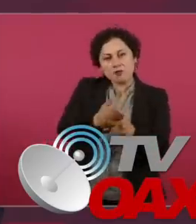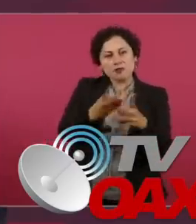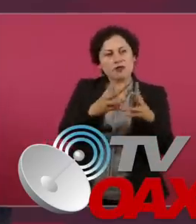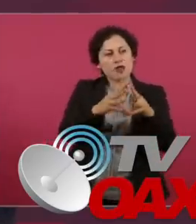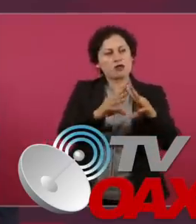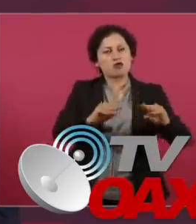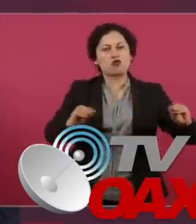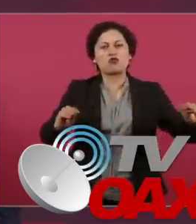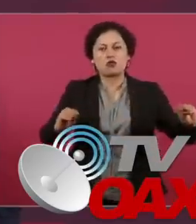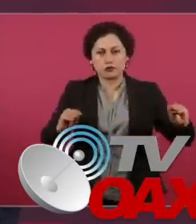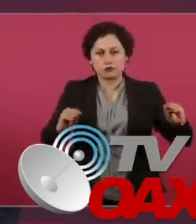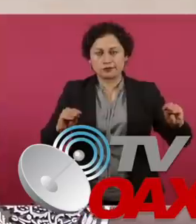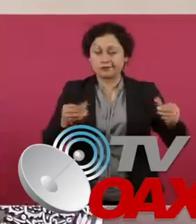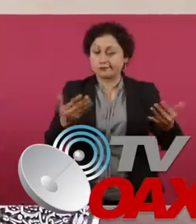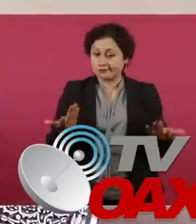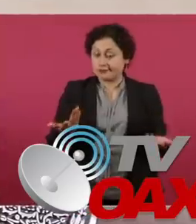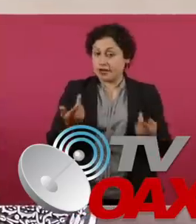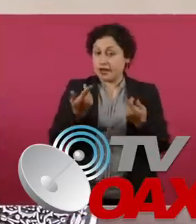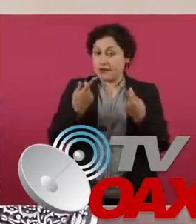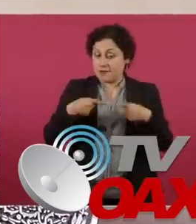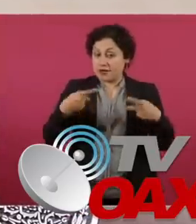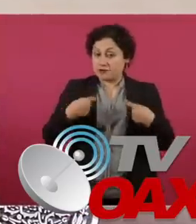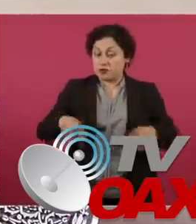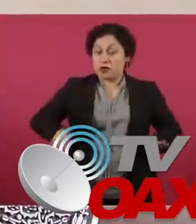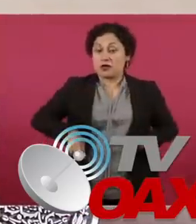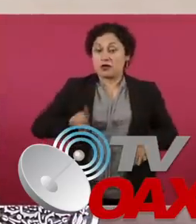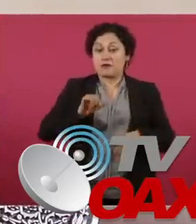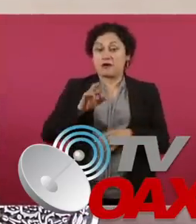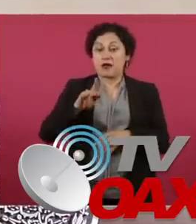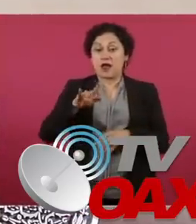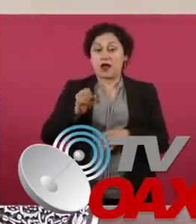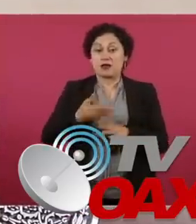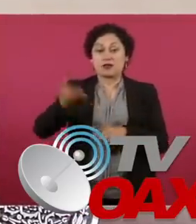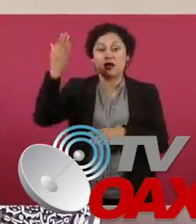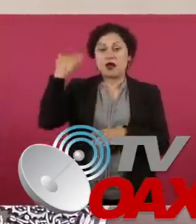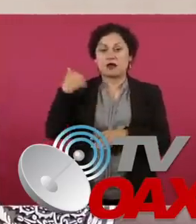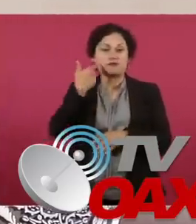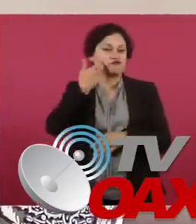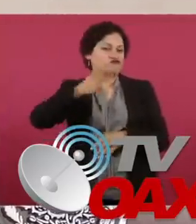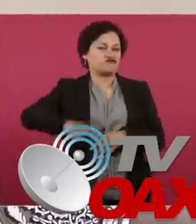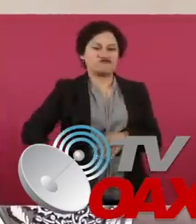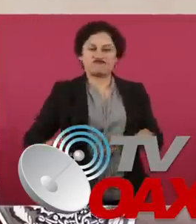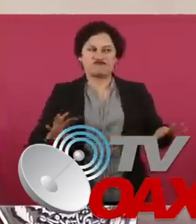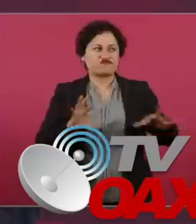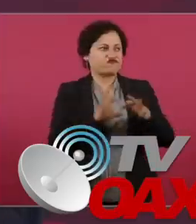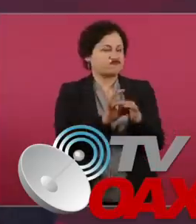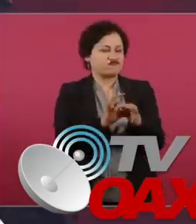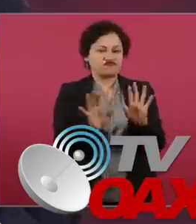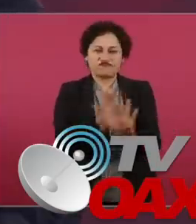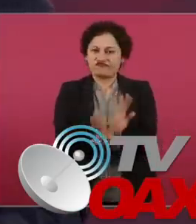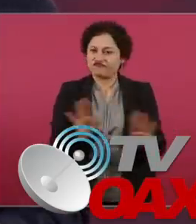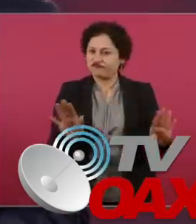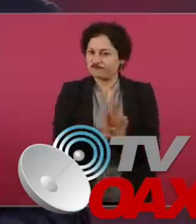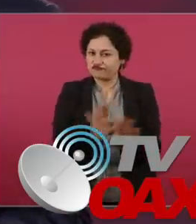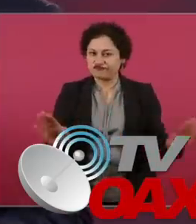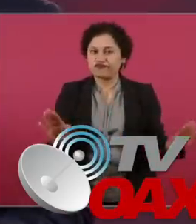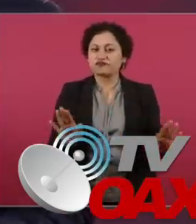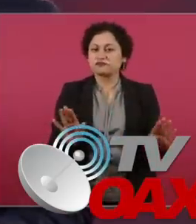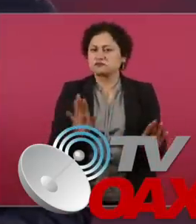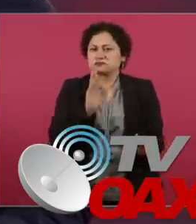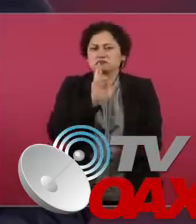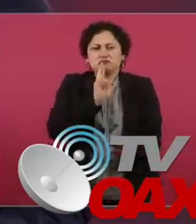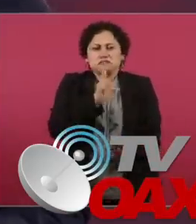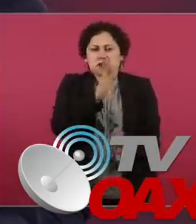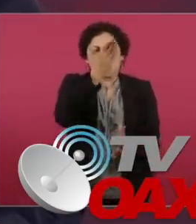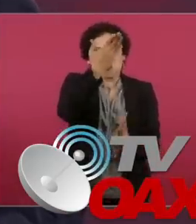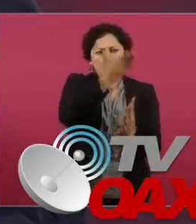querían los liberales la comunicación. Dice, es mejor que esté el desierto